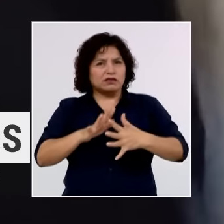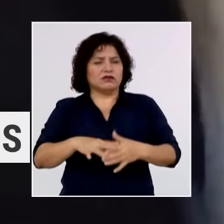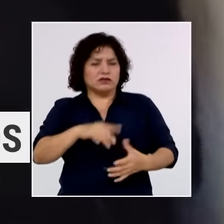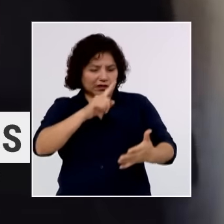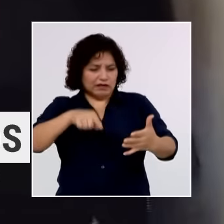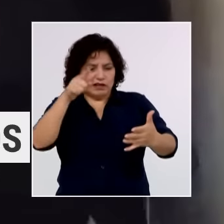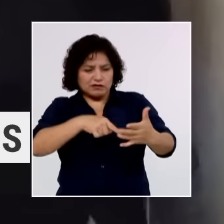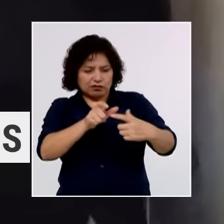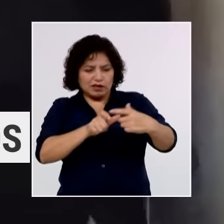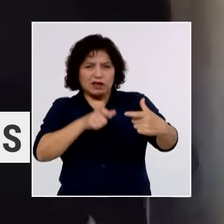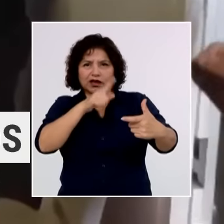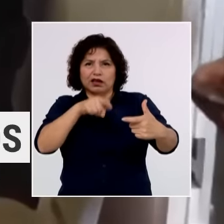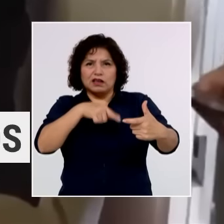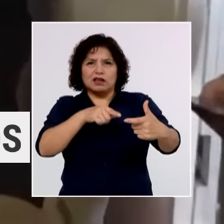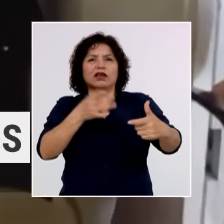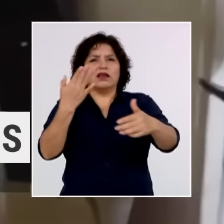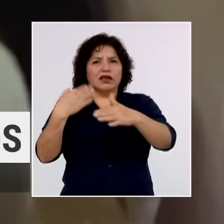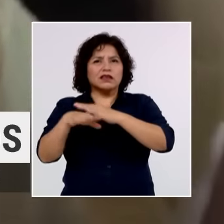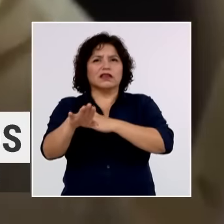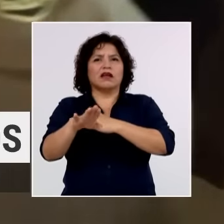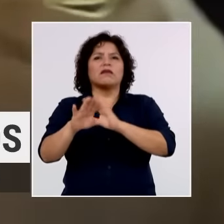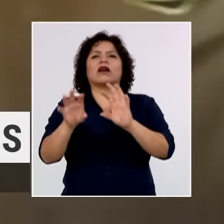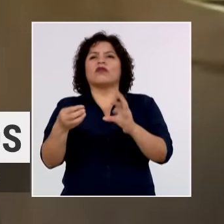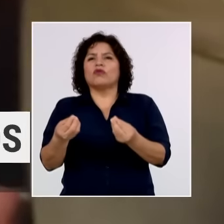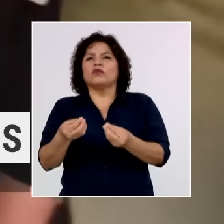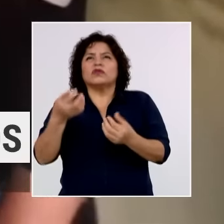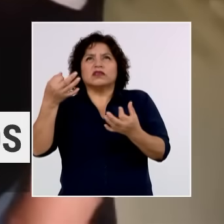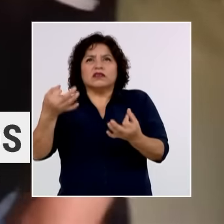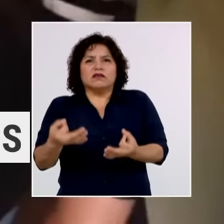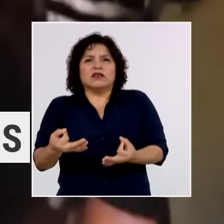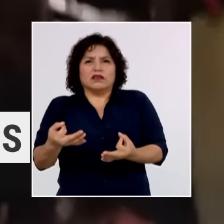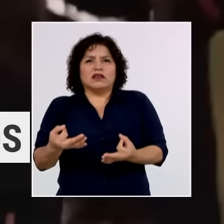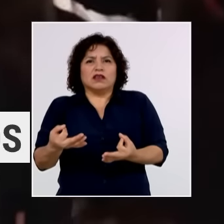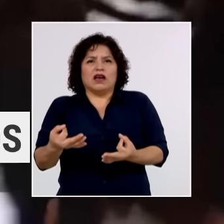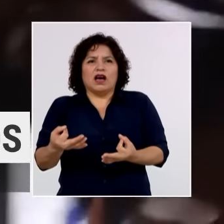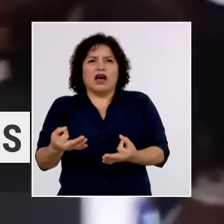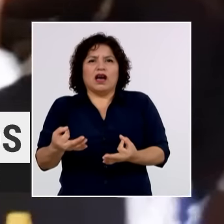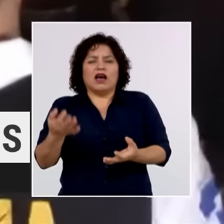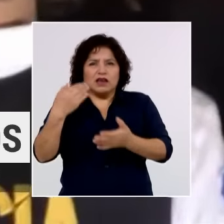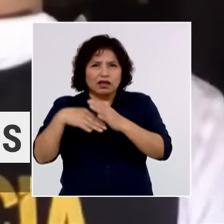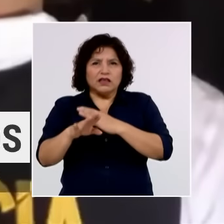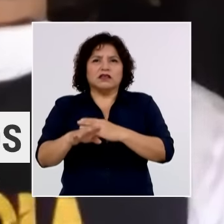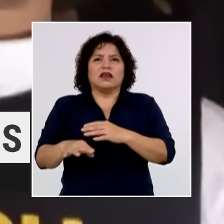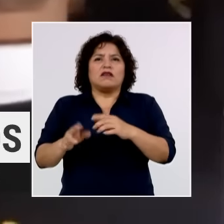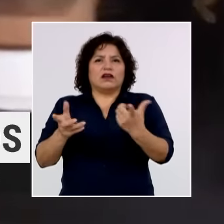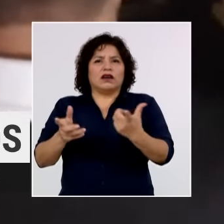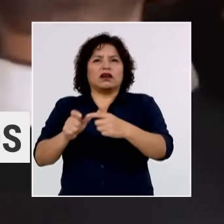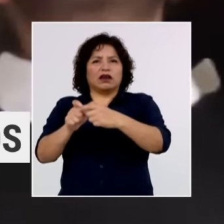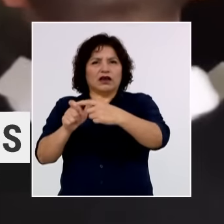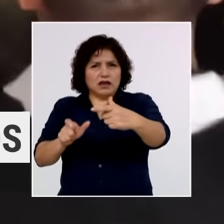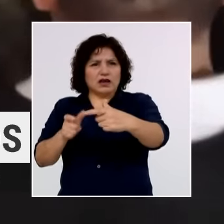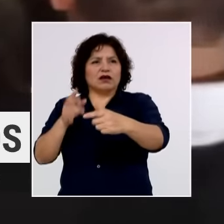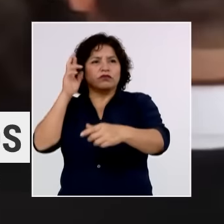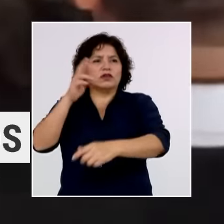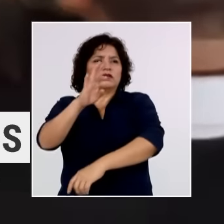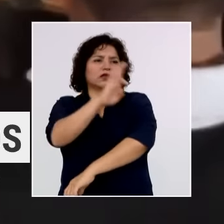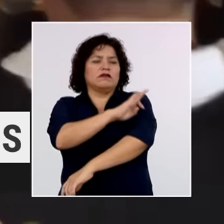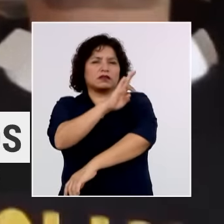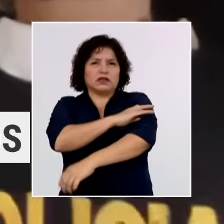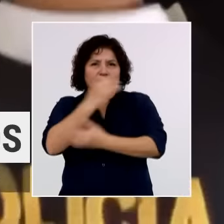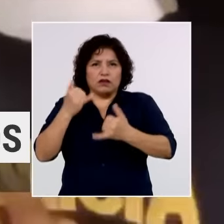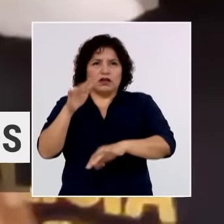anulados ingresaban como que si fueran reales a las arcas del Estado. Y es por eso que la Fiscalía a esta hora de la